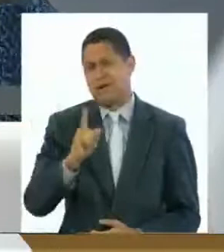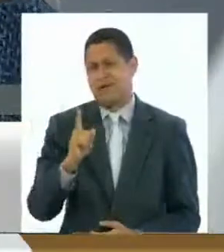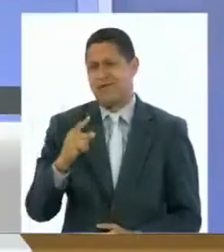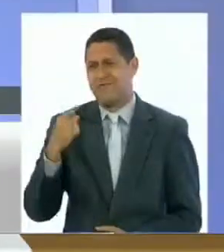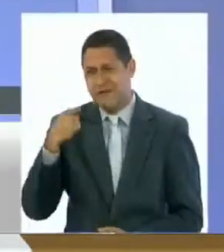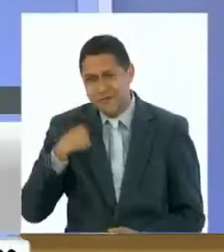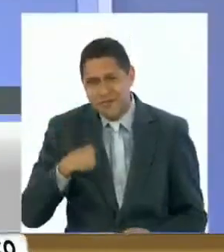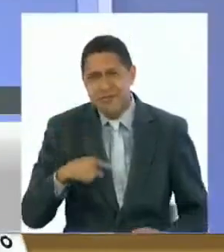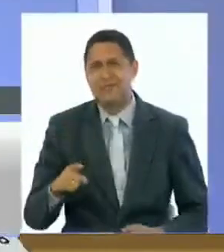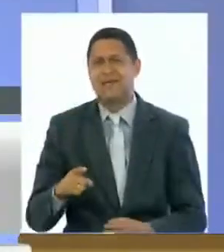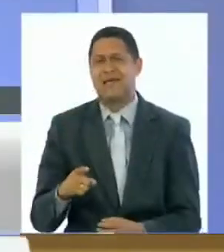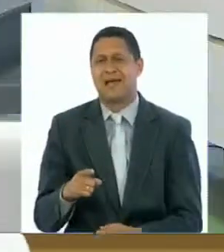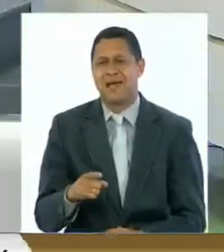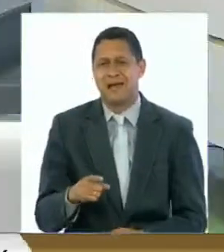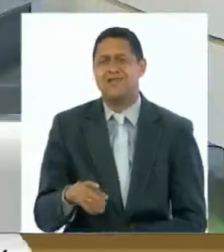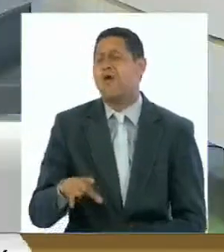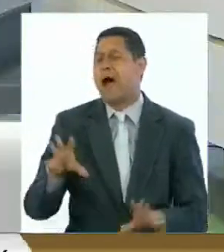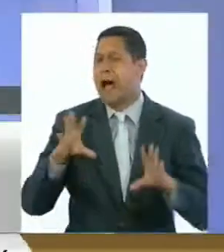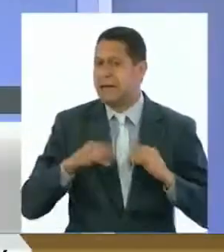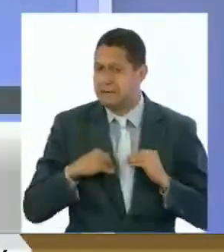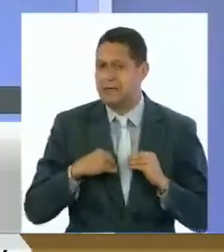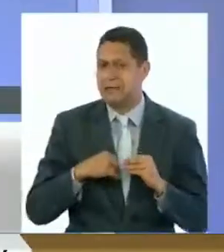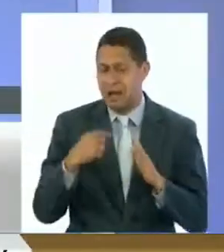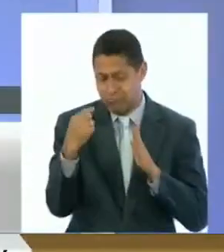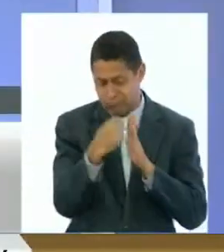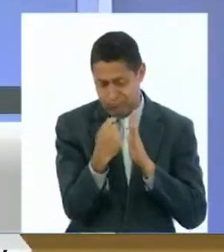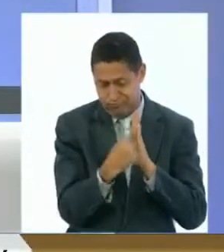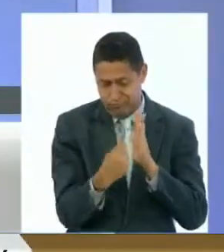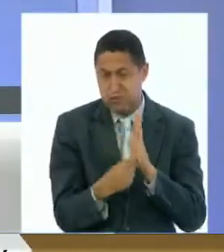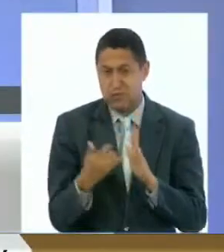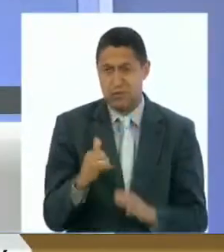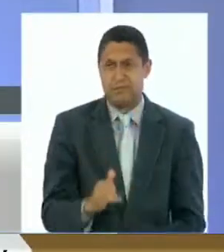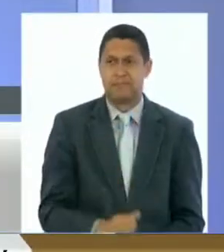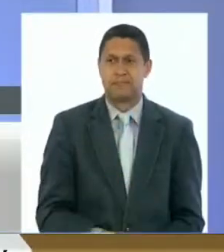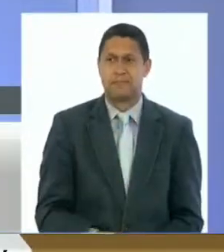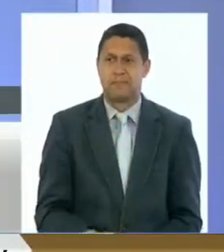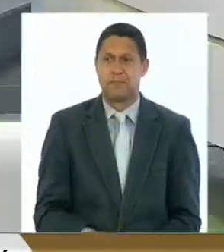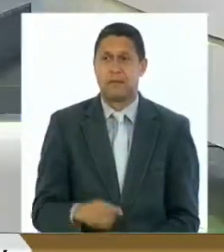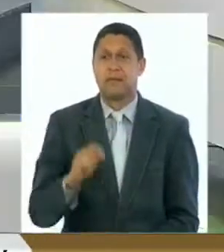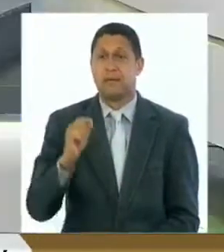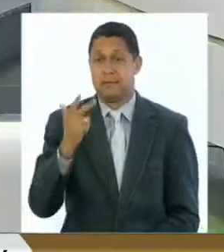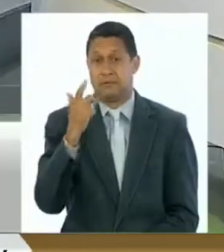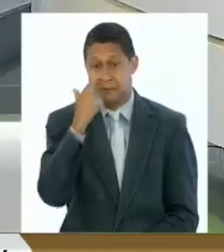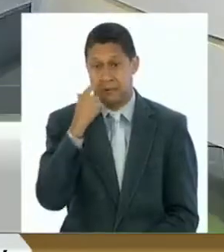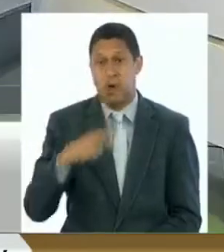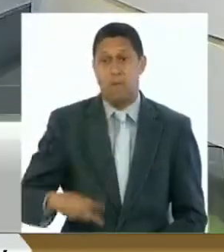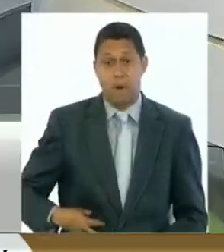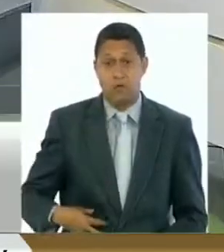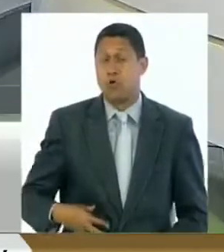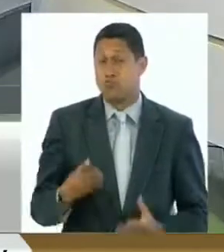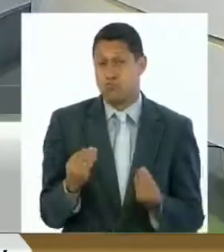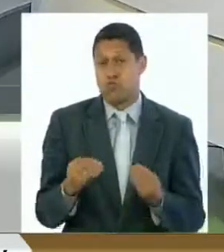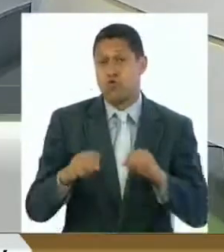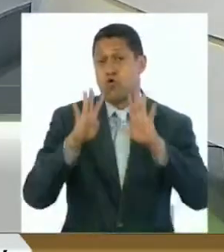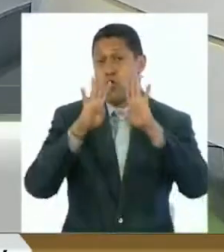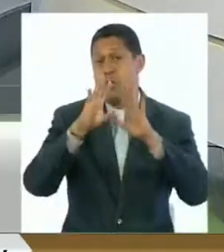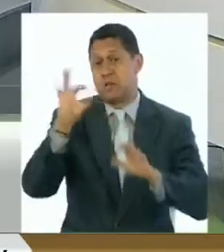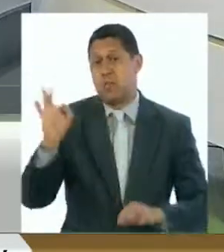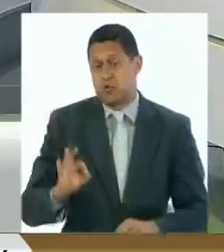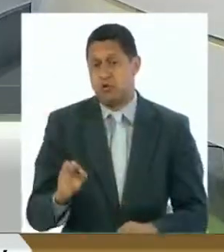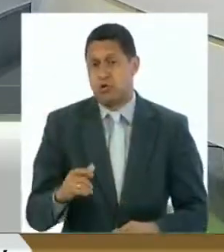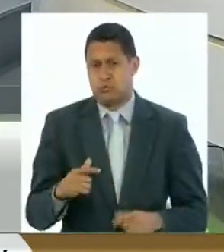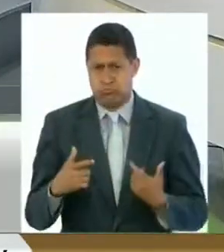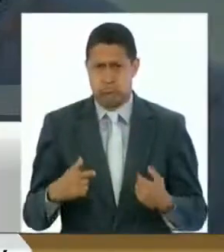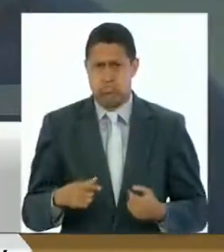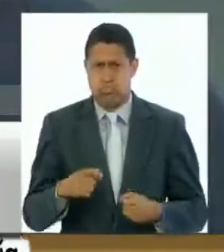llevan los consejos adecuado y los controles que deben tener con los especialistas, ¿no? Sí, de hecho la tasa de éxito de cirugía bariátrica es muy alta, es del 90%. Sí. El